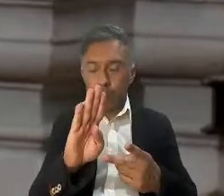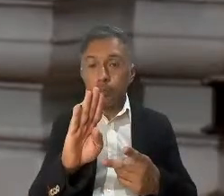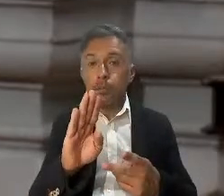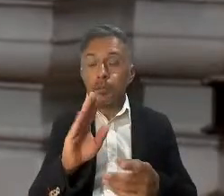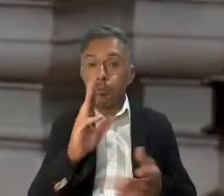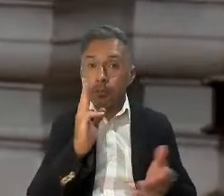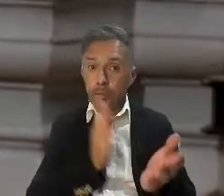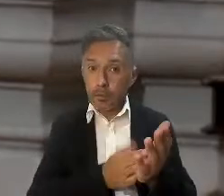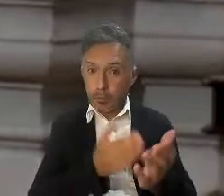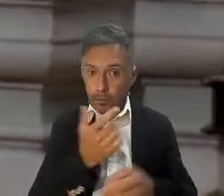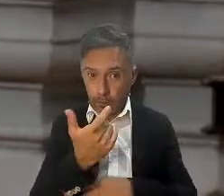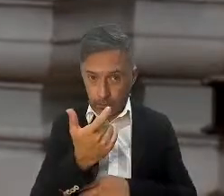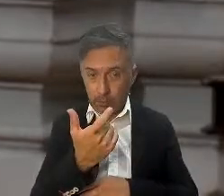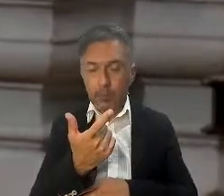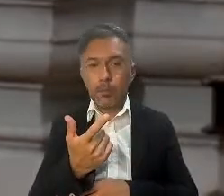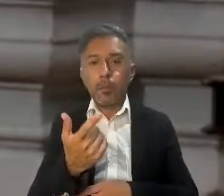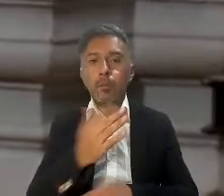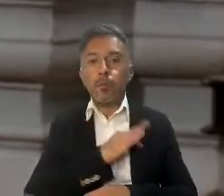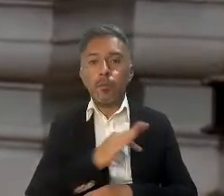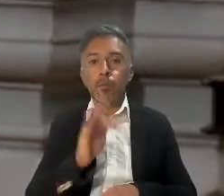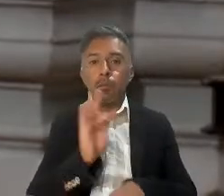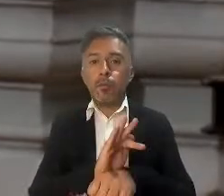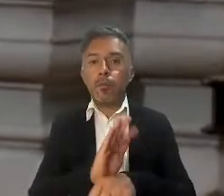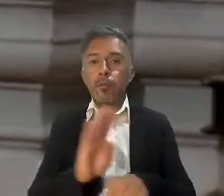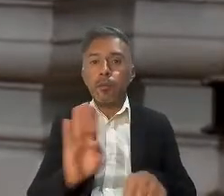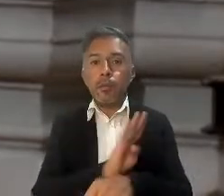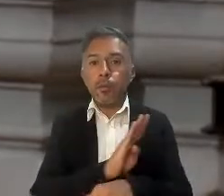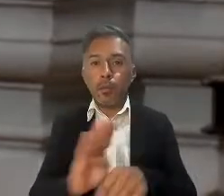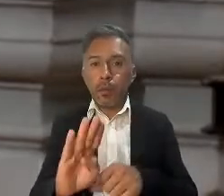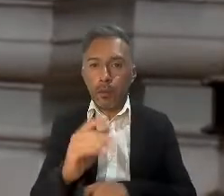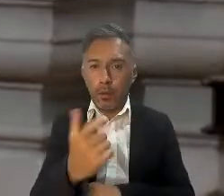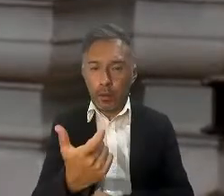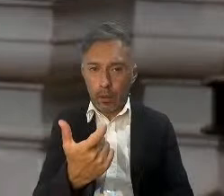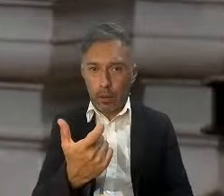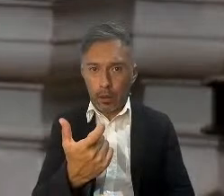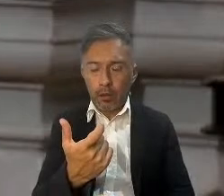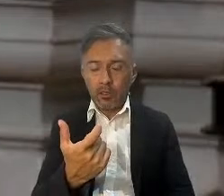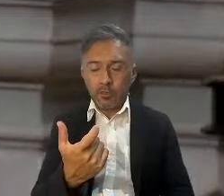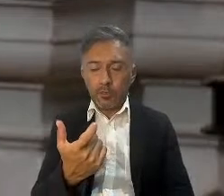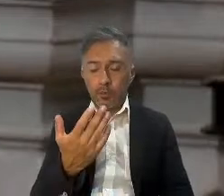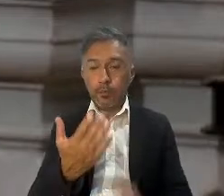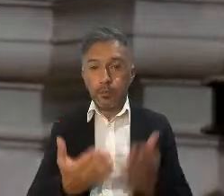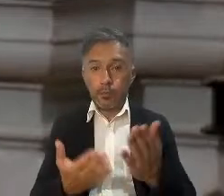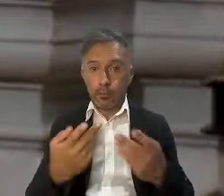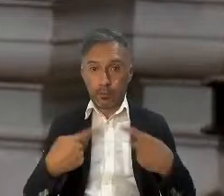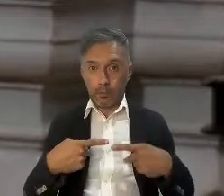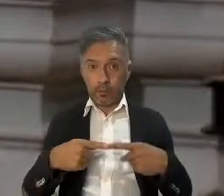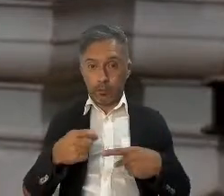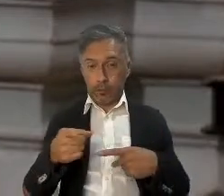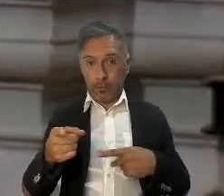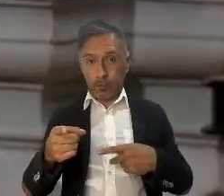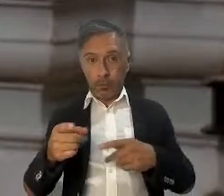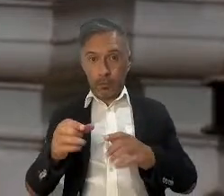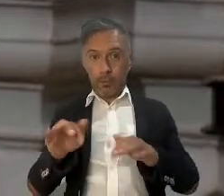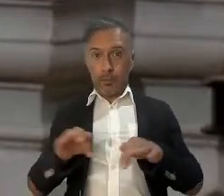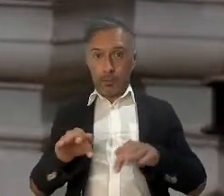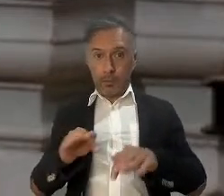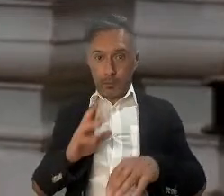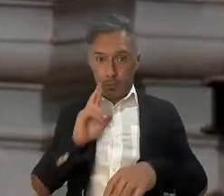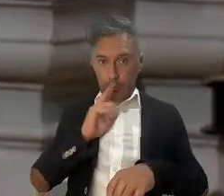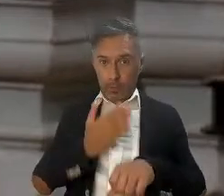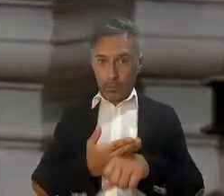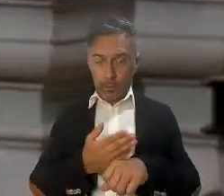de acuerdo con los beneficios económicos que en su caso haya obtenido el responsable y con los daños y prejuicios